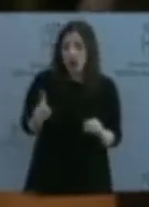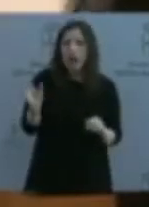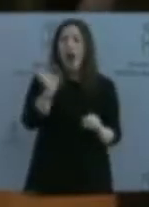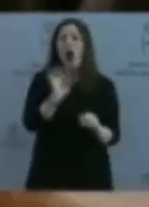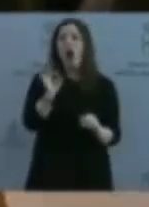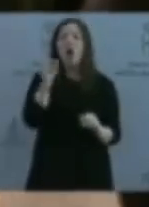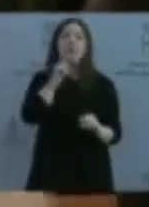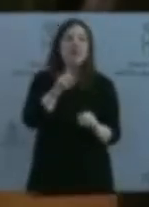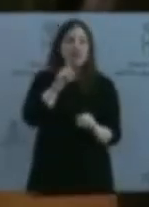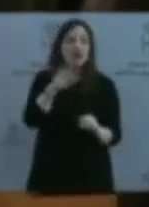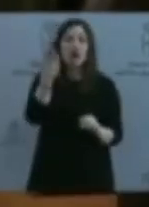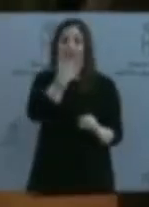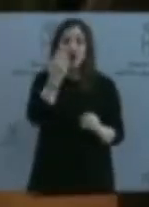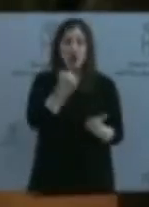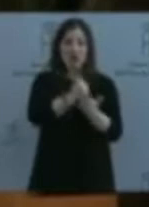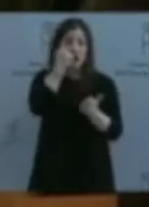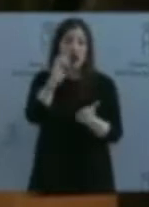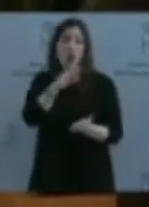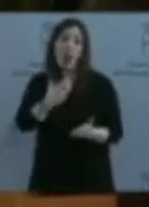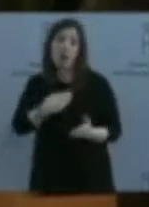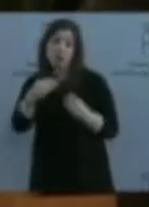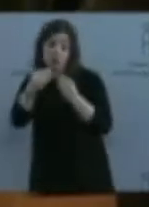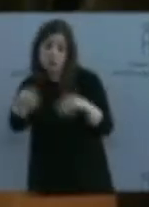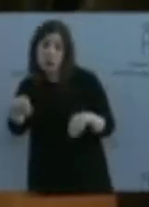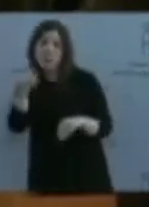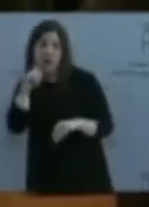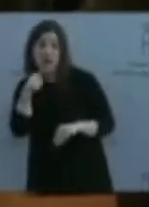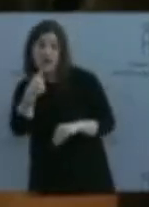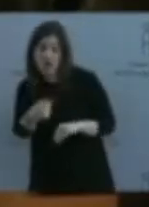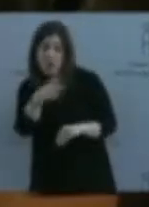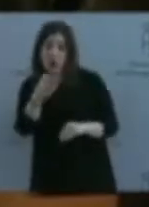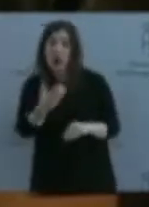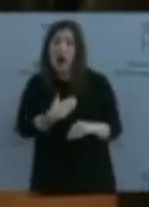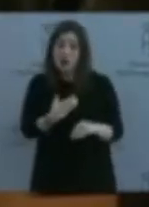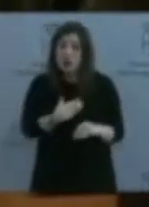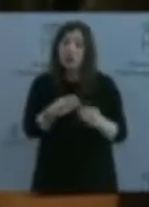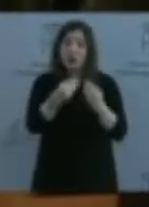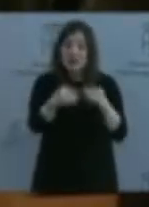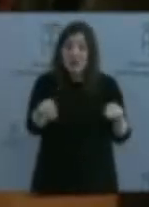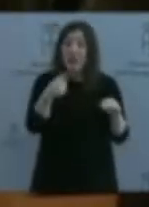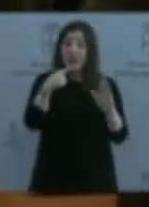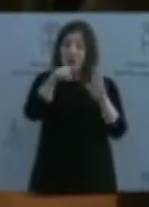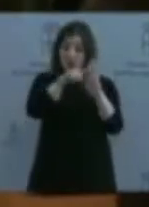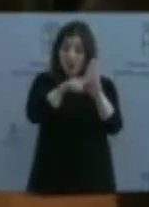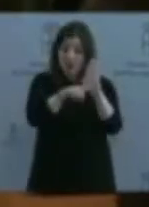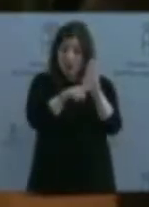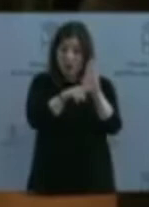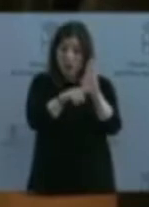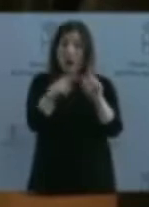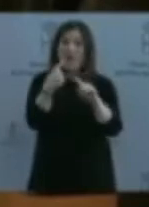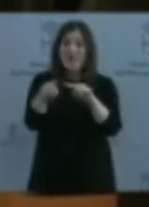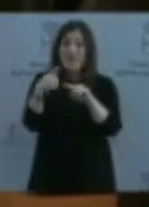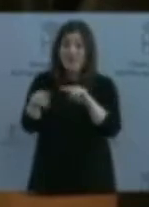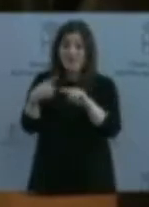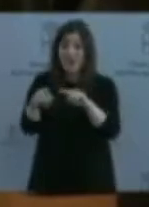porque el Ayuntamiento de Siero da un montón de bienes inmatriculados por la Iglesia que inmatriculó cementerios, ermites,